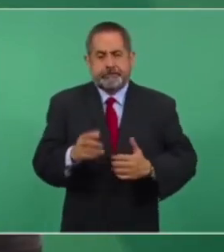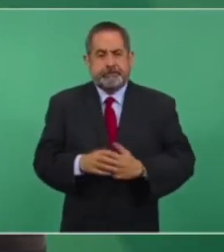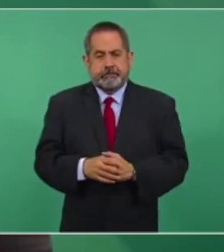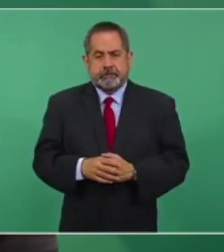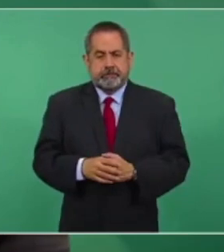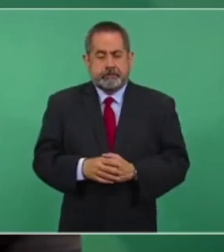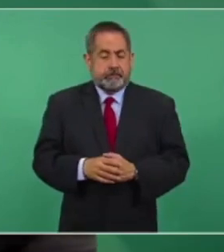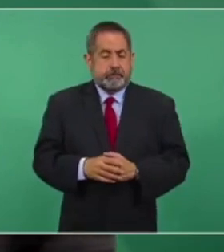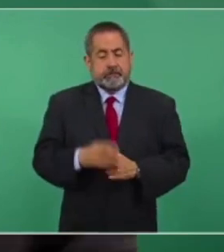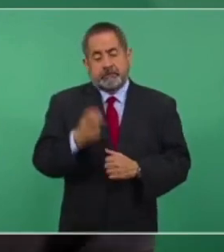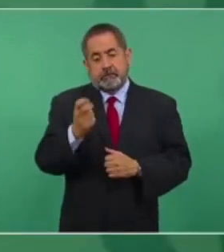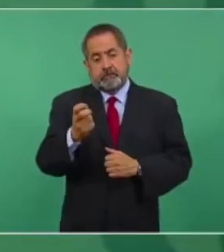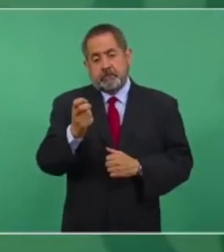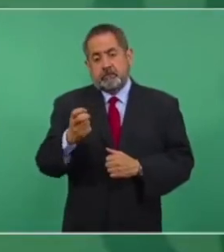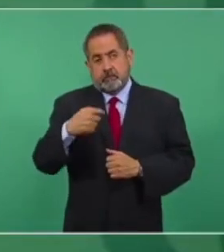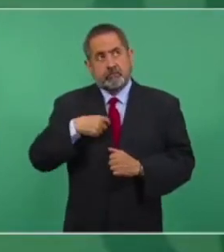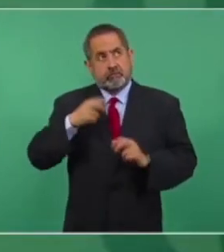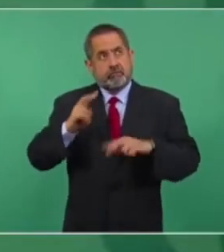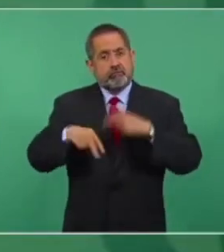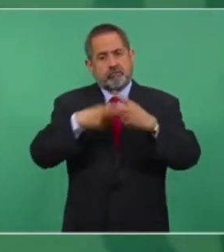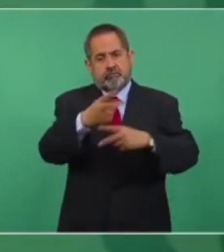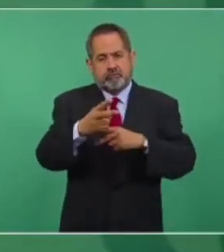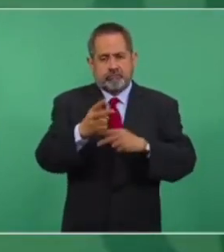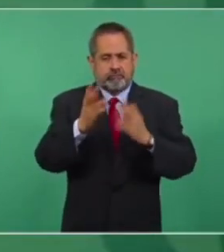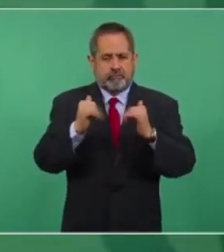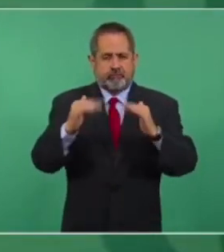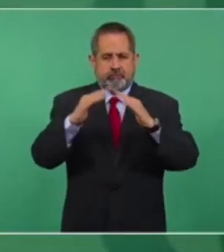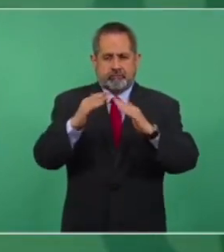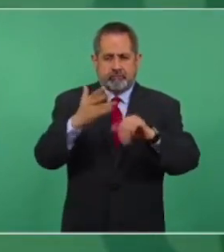Así fue cuando estuve en la Casa Blanca.